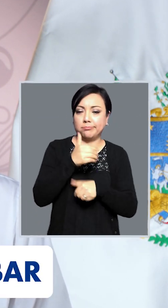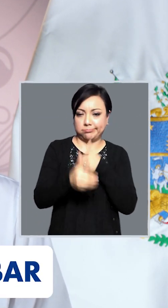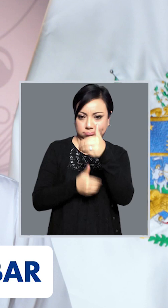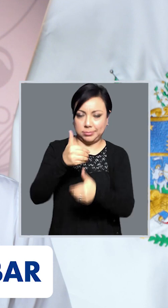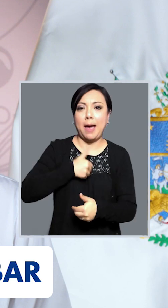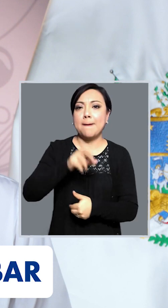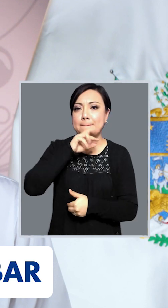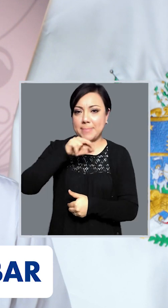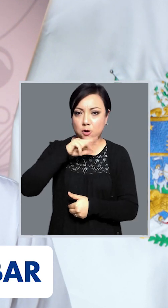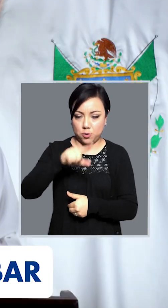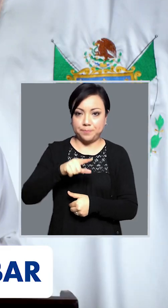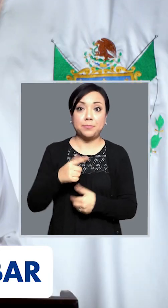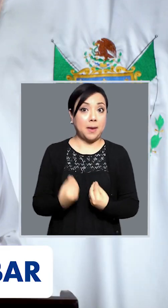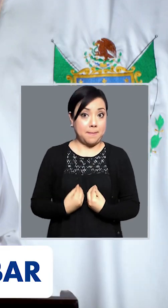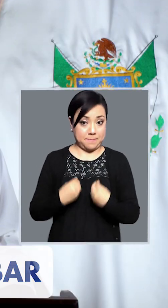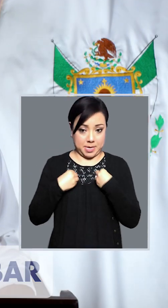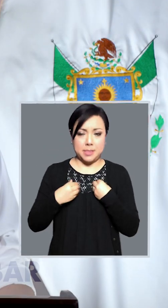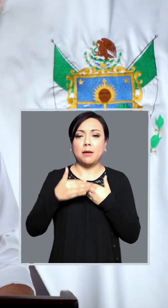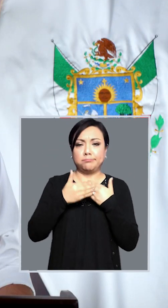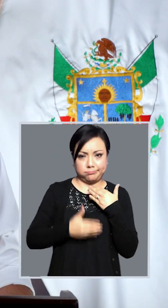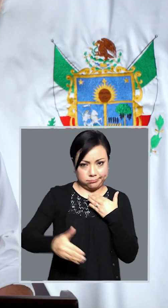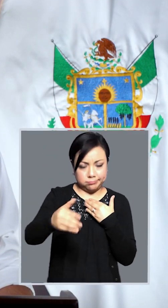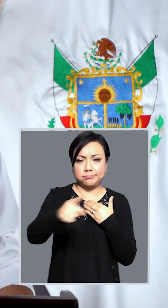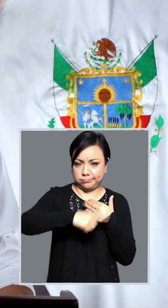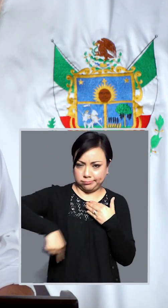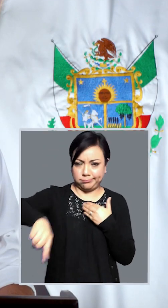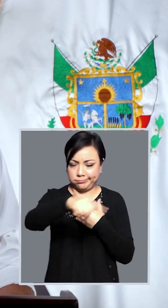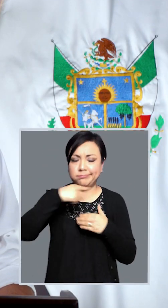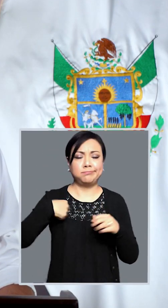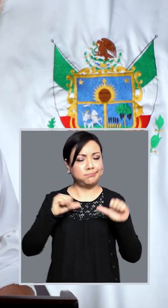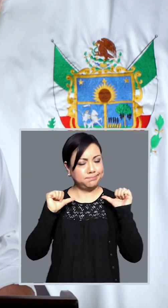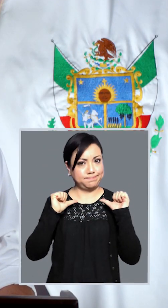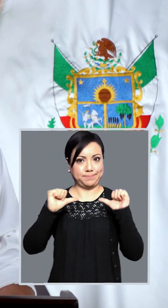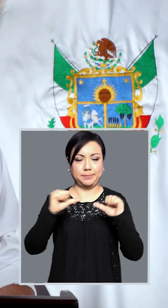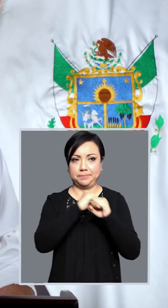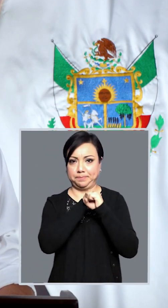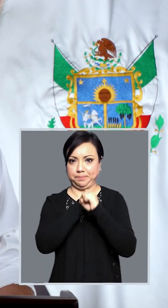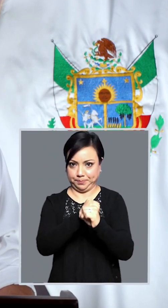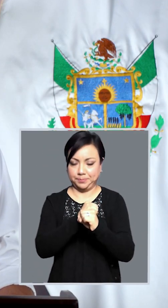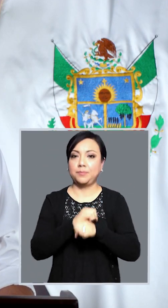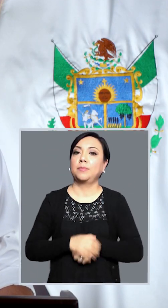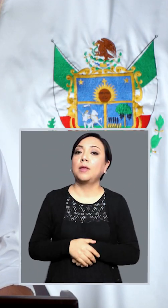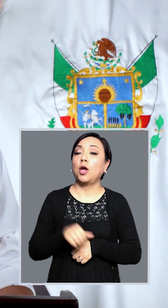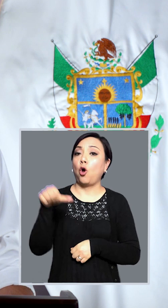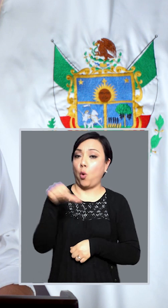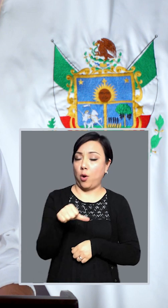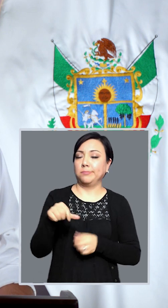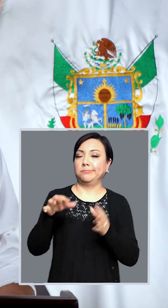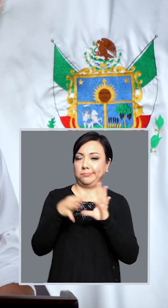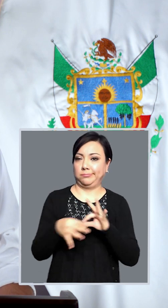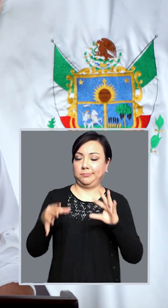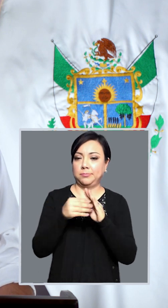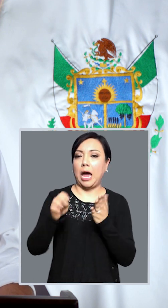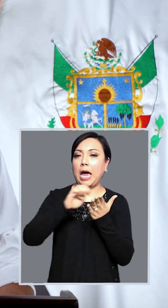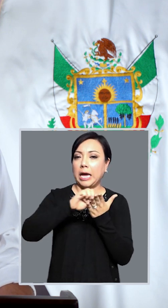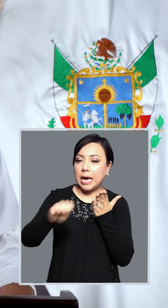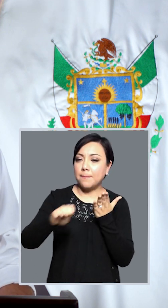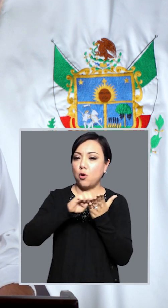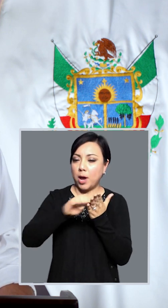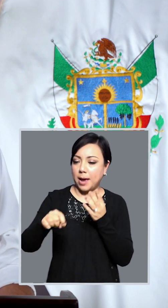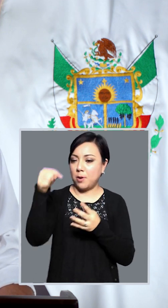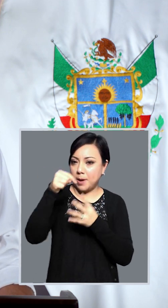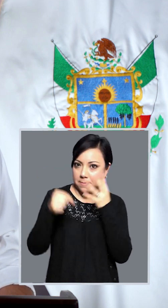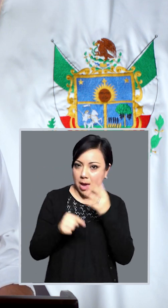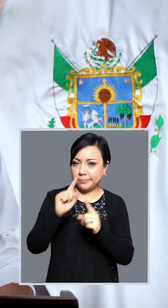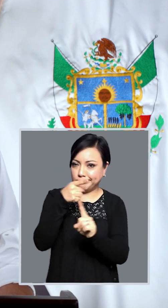para hacerlo cada vez mejor la vida continúa y debemos procurar vivirlas sin contagiar nos hoy iremos hacia ejemplos